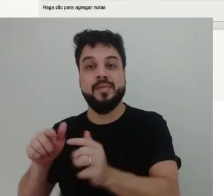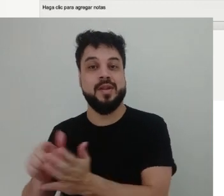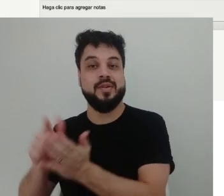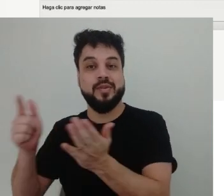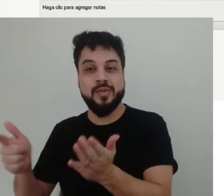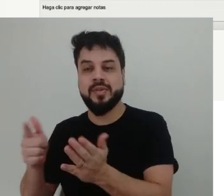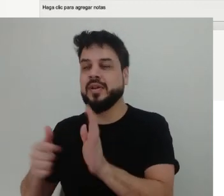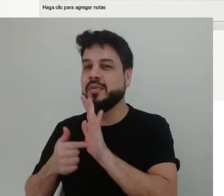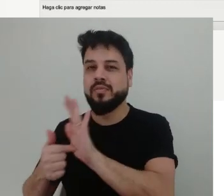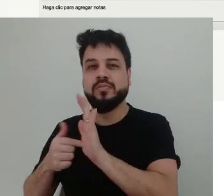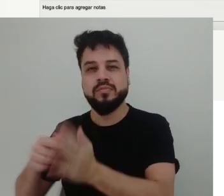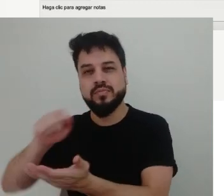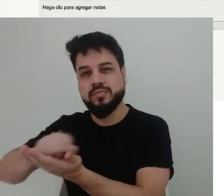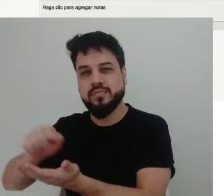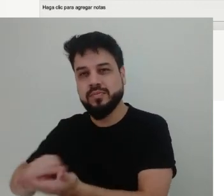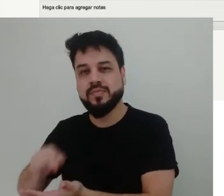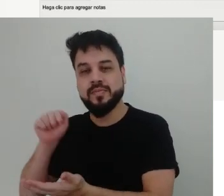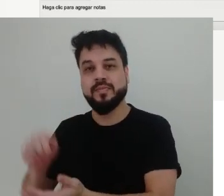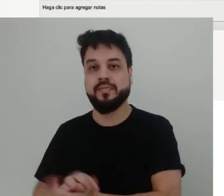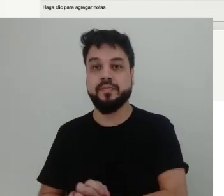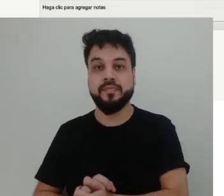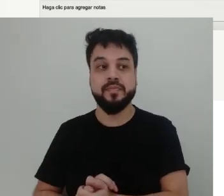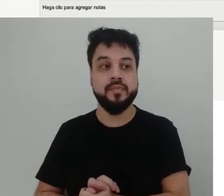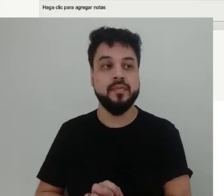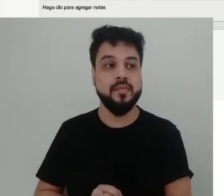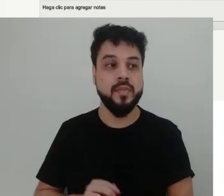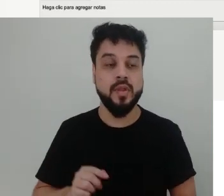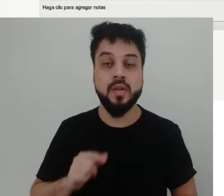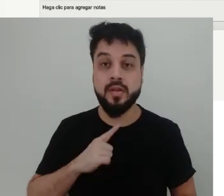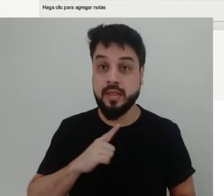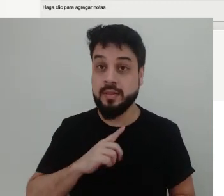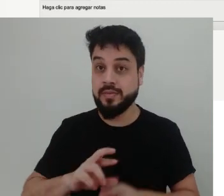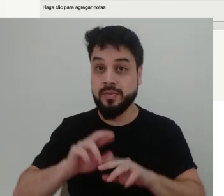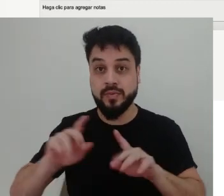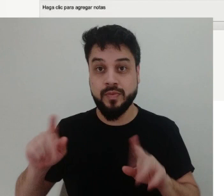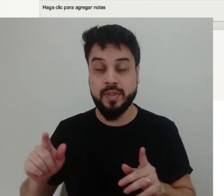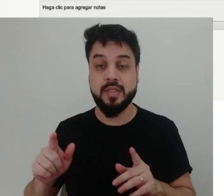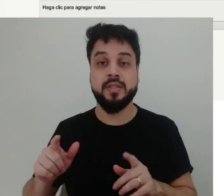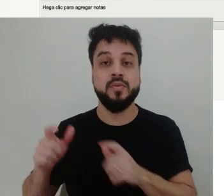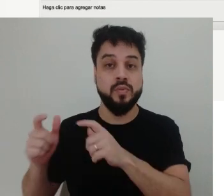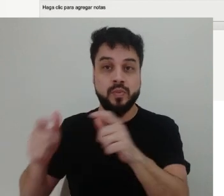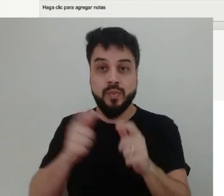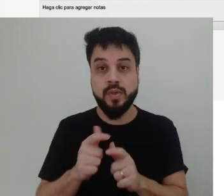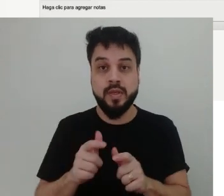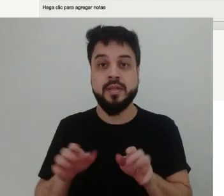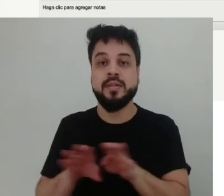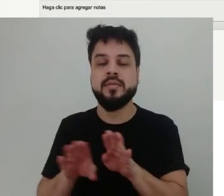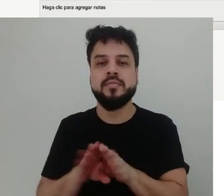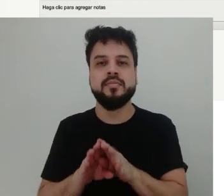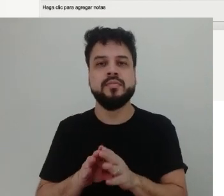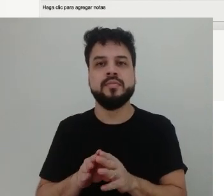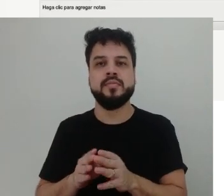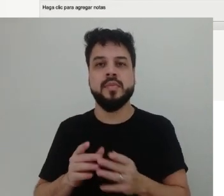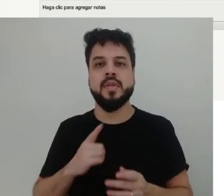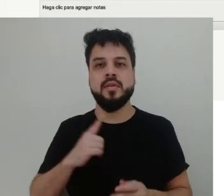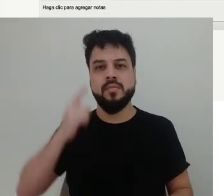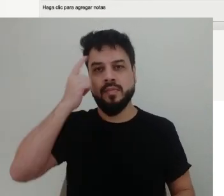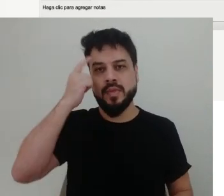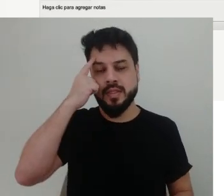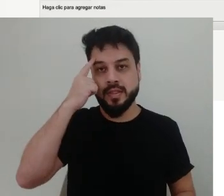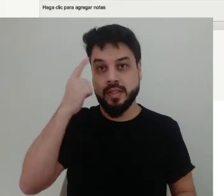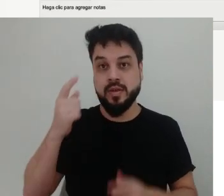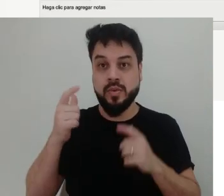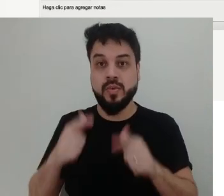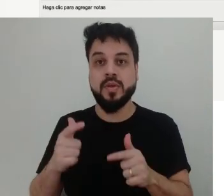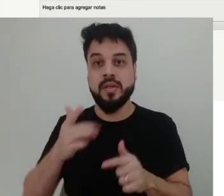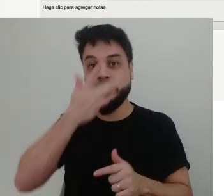Es por esto que, desde mi experiencia, la interdisciplina nos permite entender qué significa que con los